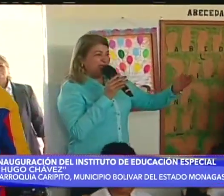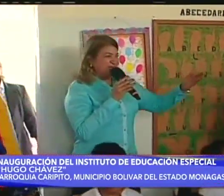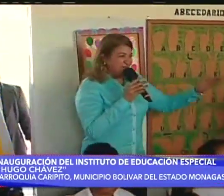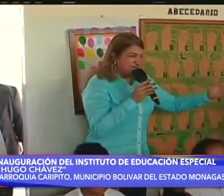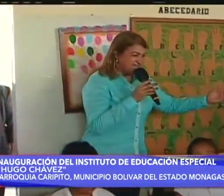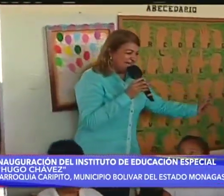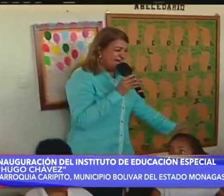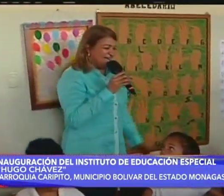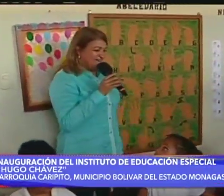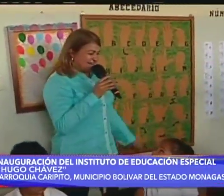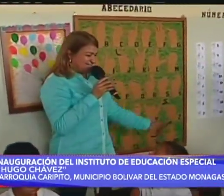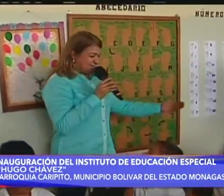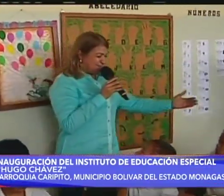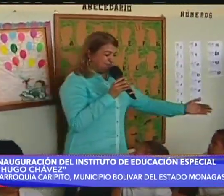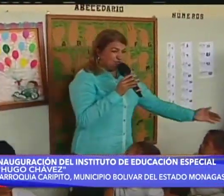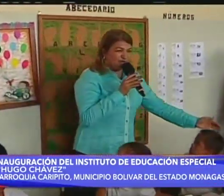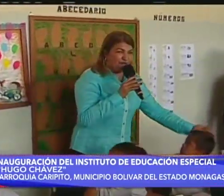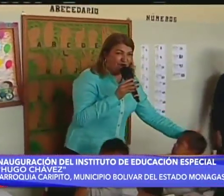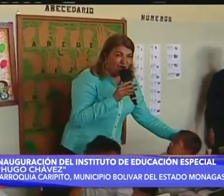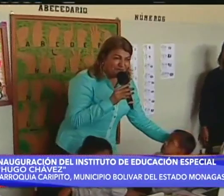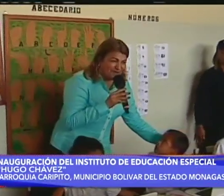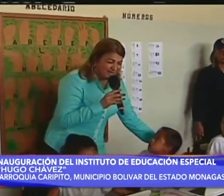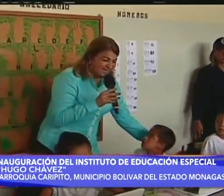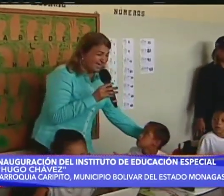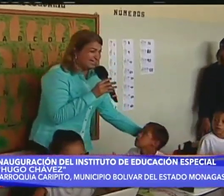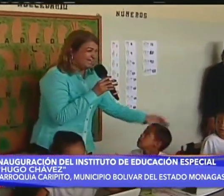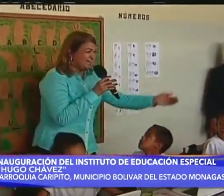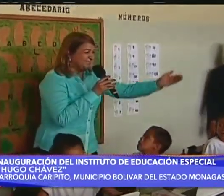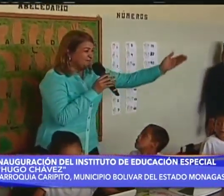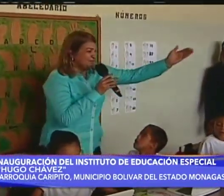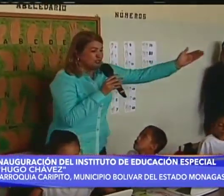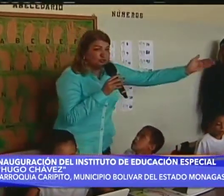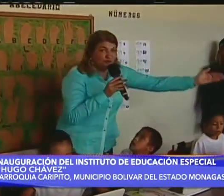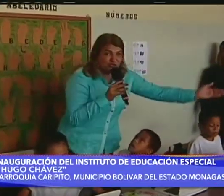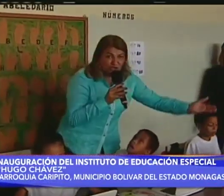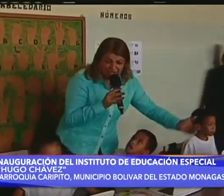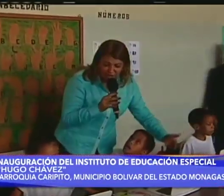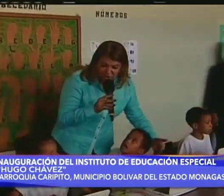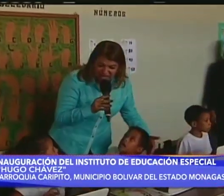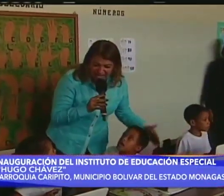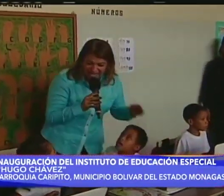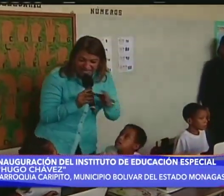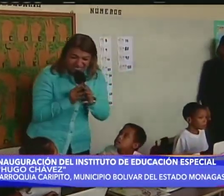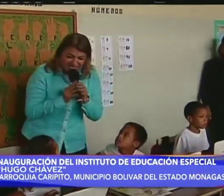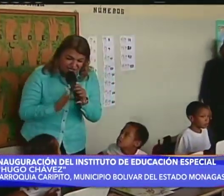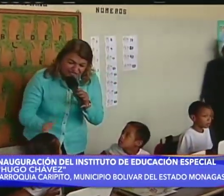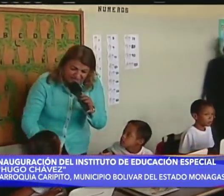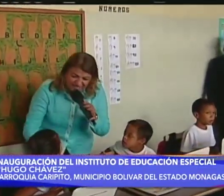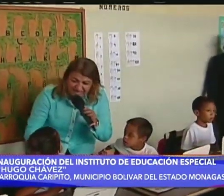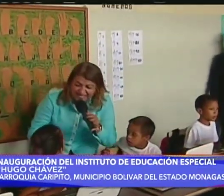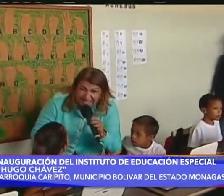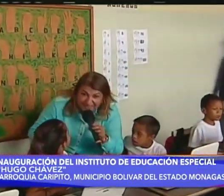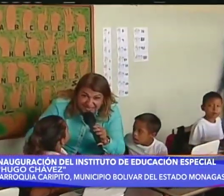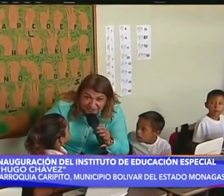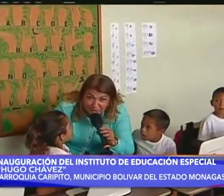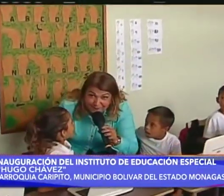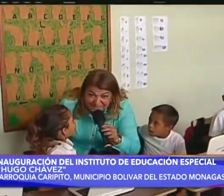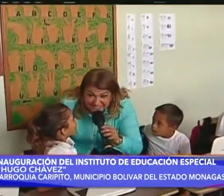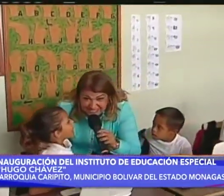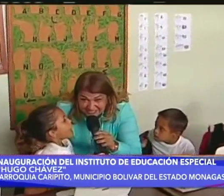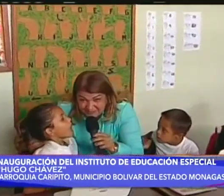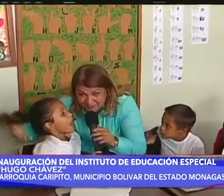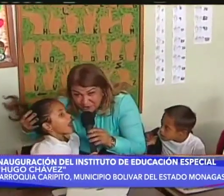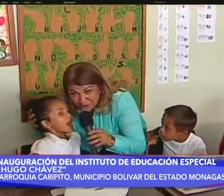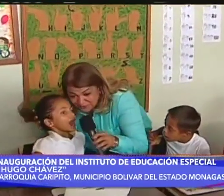sus canaimitas, reciben su uniforme, están recibiendo sus bultos escolares. Y yo te diría, ¿qué le dirías tú